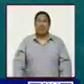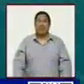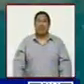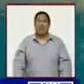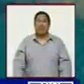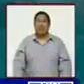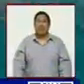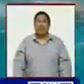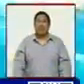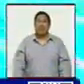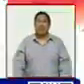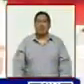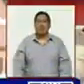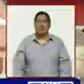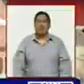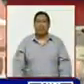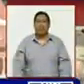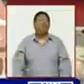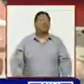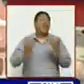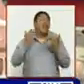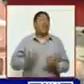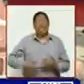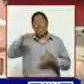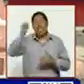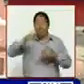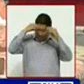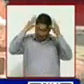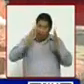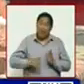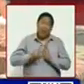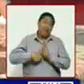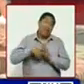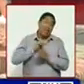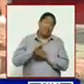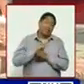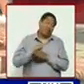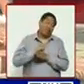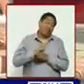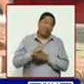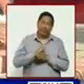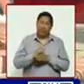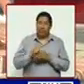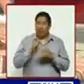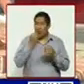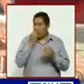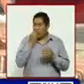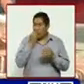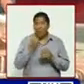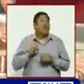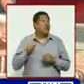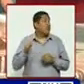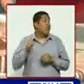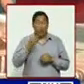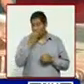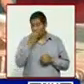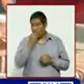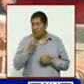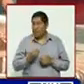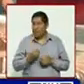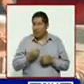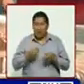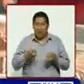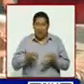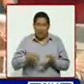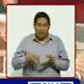Ahora sí, profe, después del entrenamiento, una buena comidita. Claro, una buena comida, una